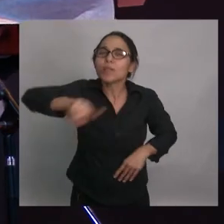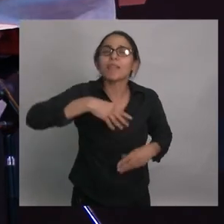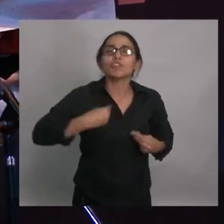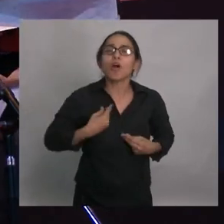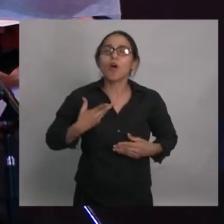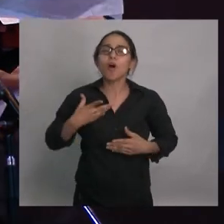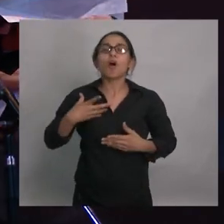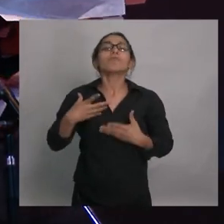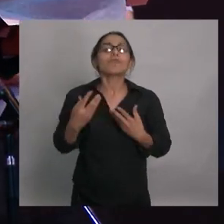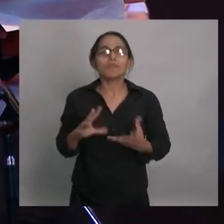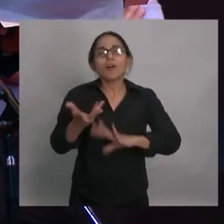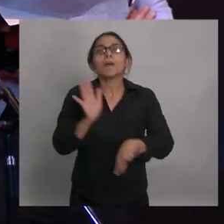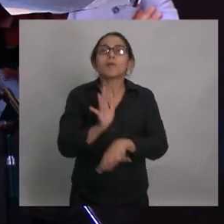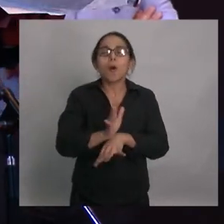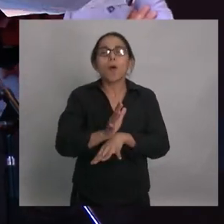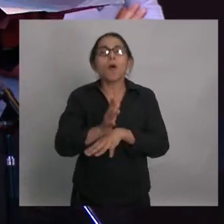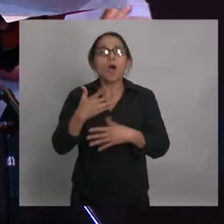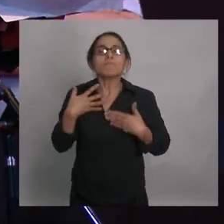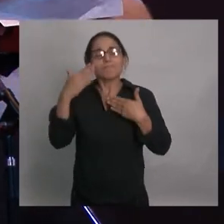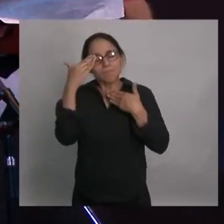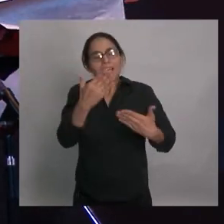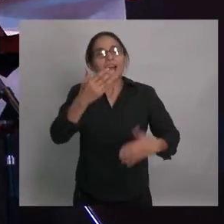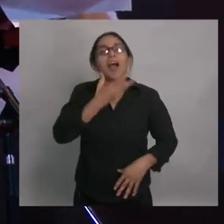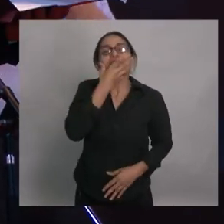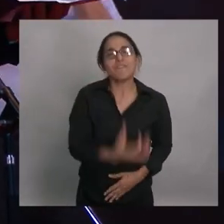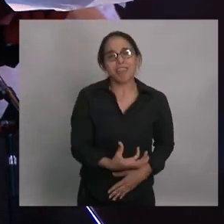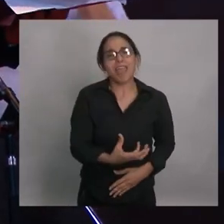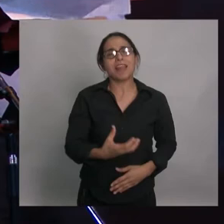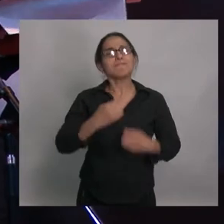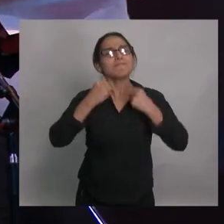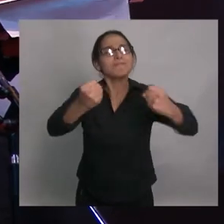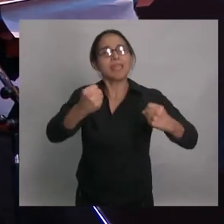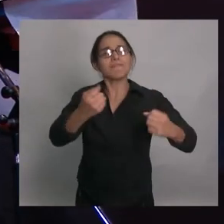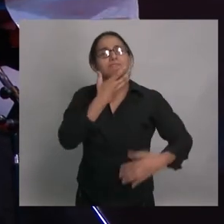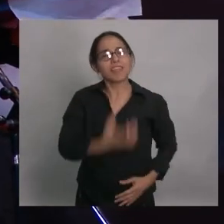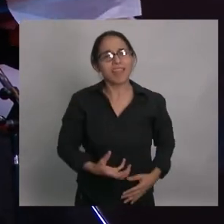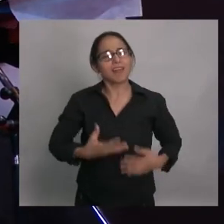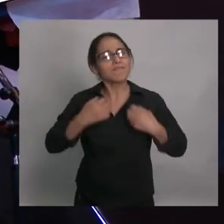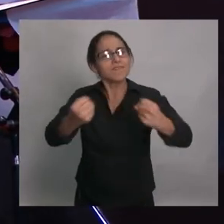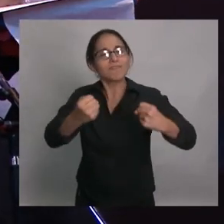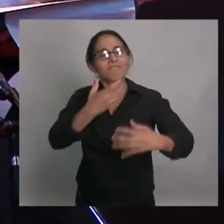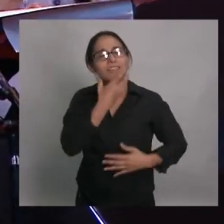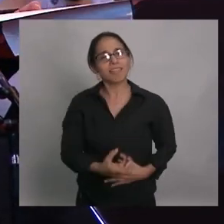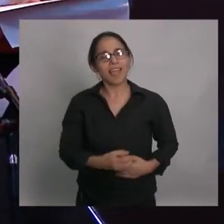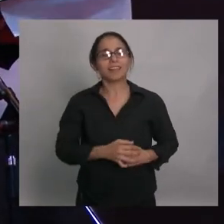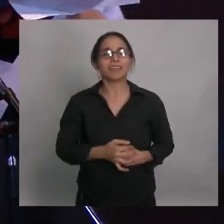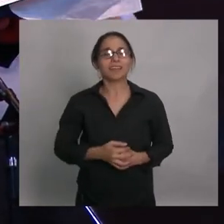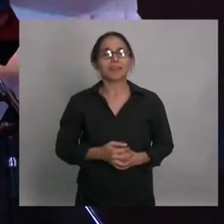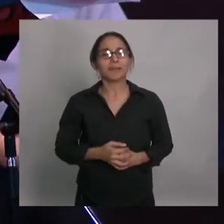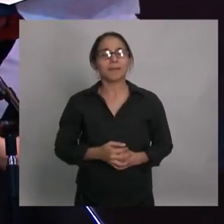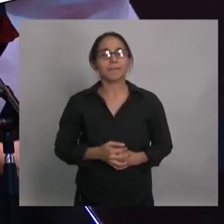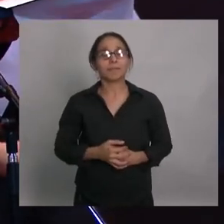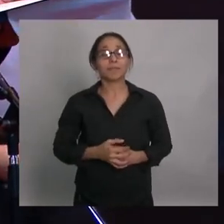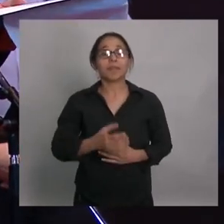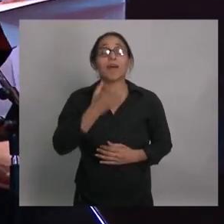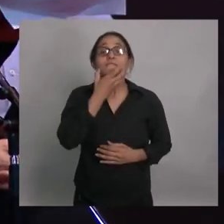de fidel viva fidel viva fidel viva fidel se